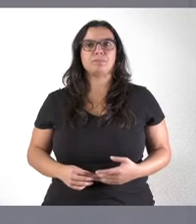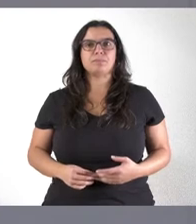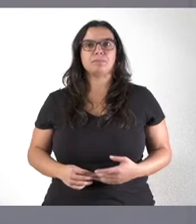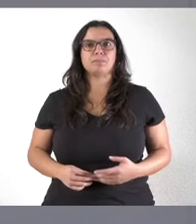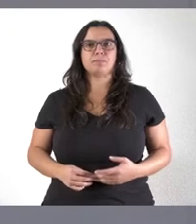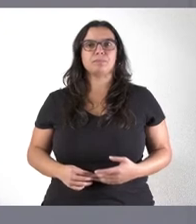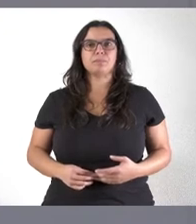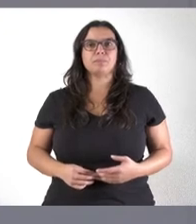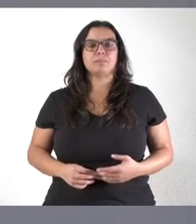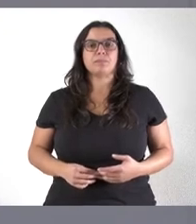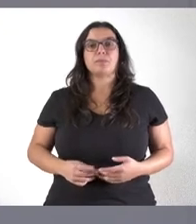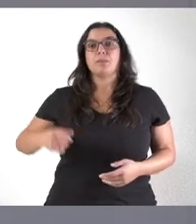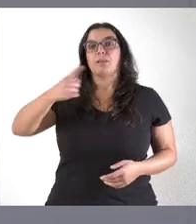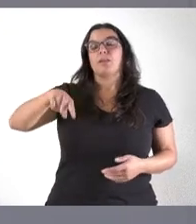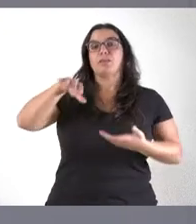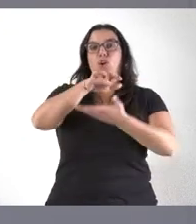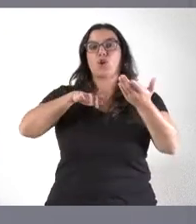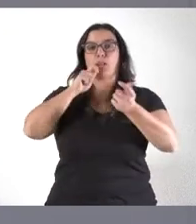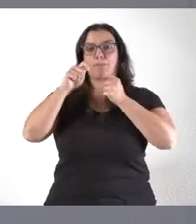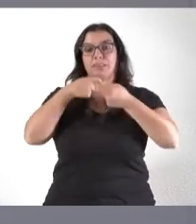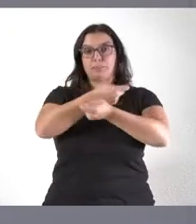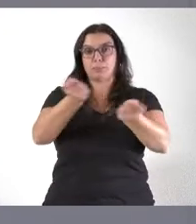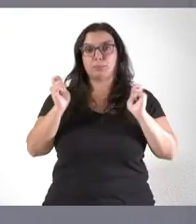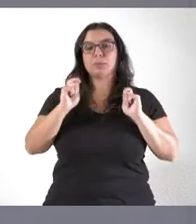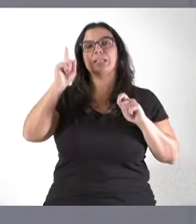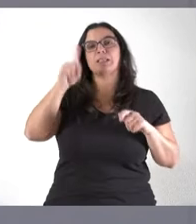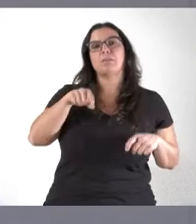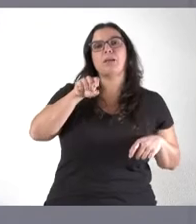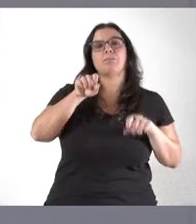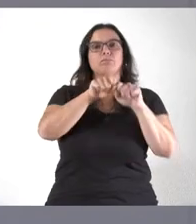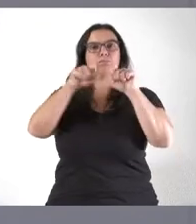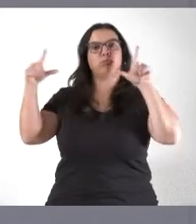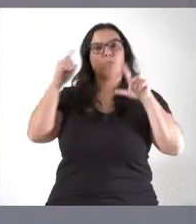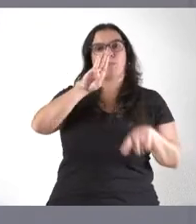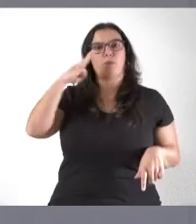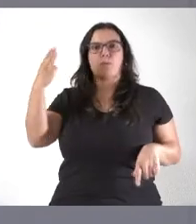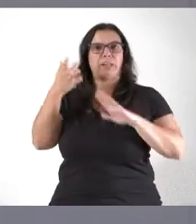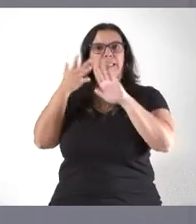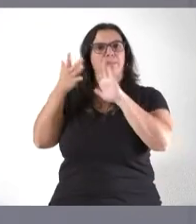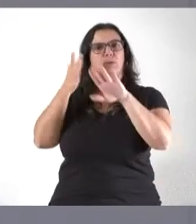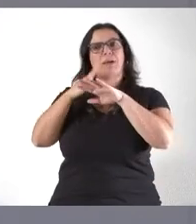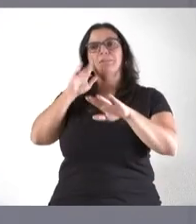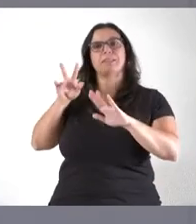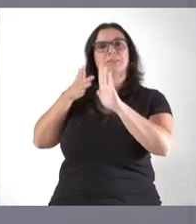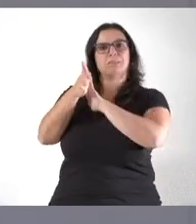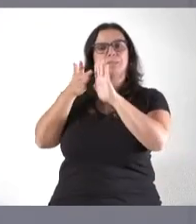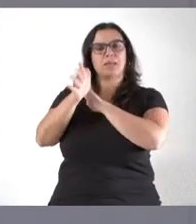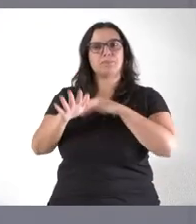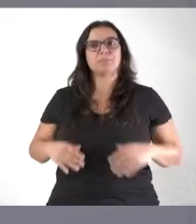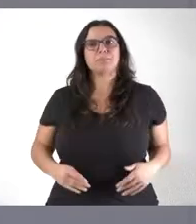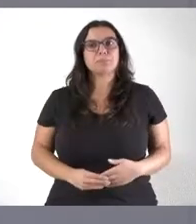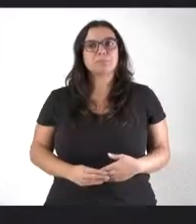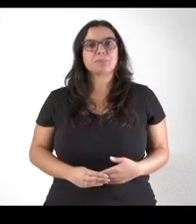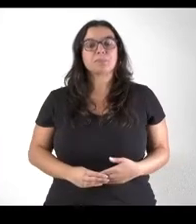tiene usted una nota de prensa y hemos preparado un Powerpoint muy rápido para poderlo explicar el